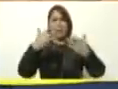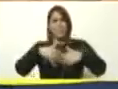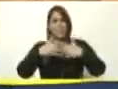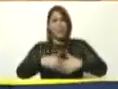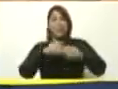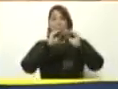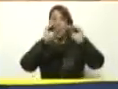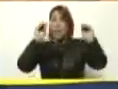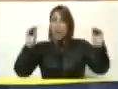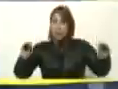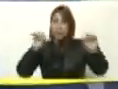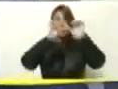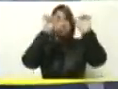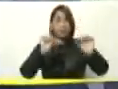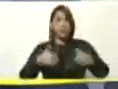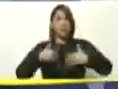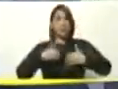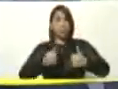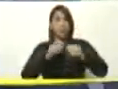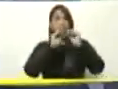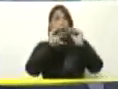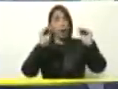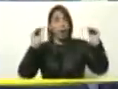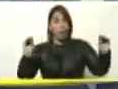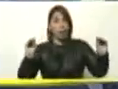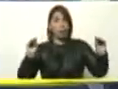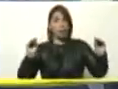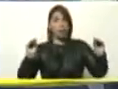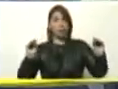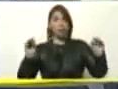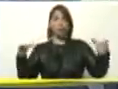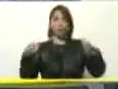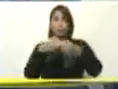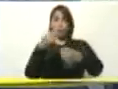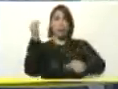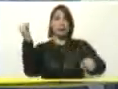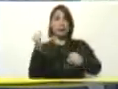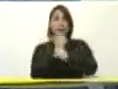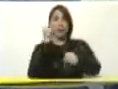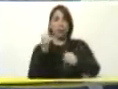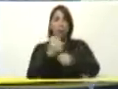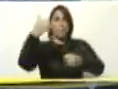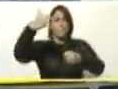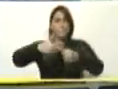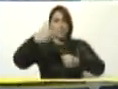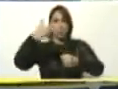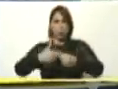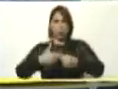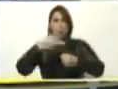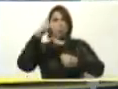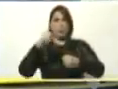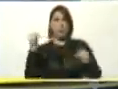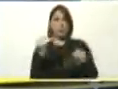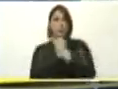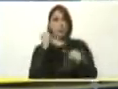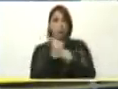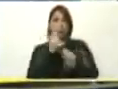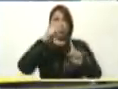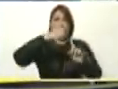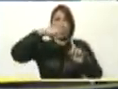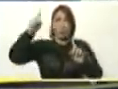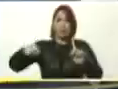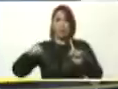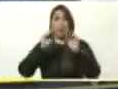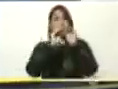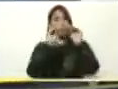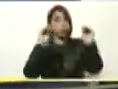Alerta sistema de seguridad, alerta clase obrera petrolera, clase obrera eléctrica,